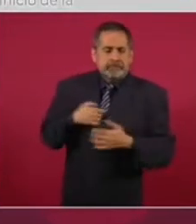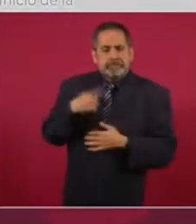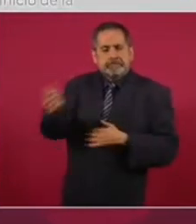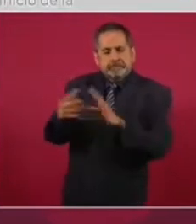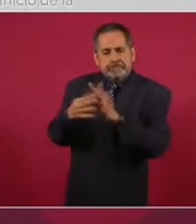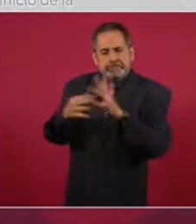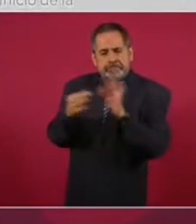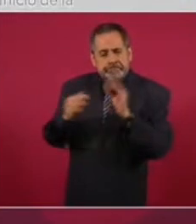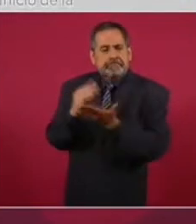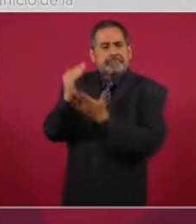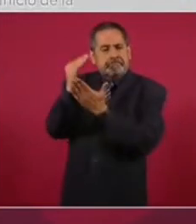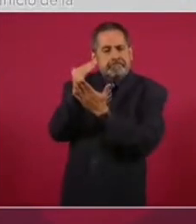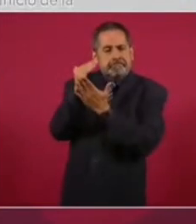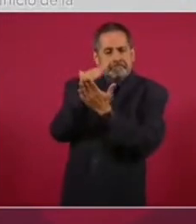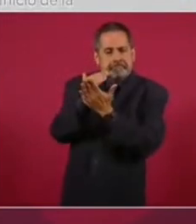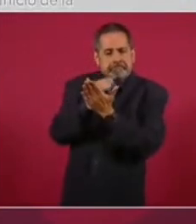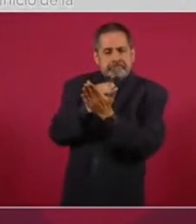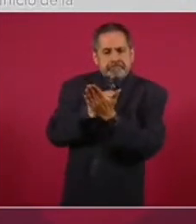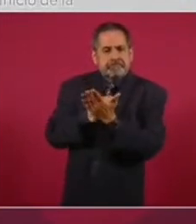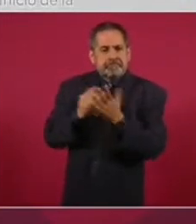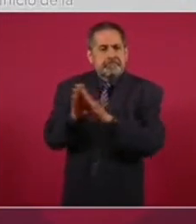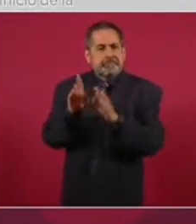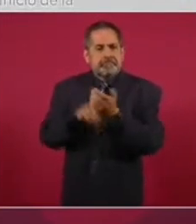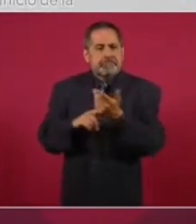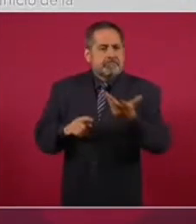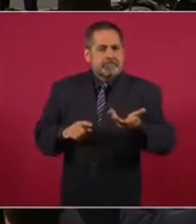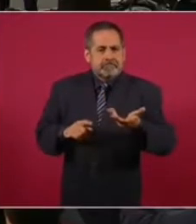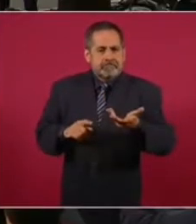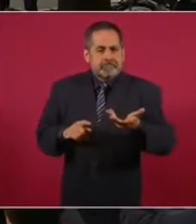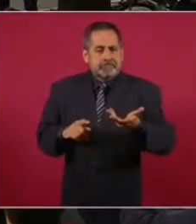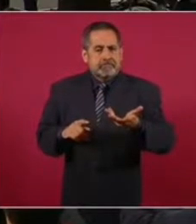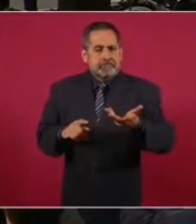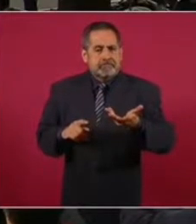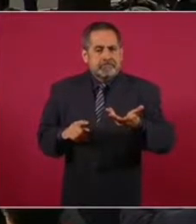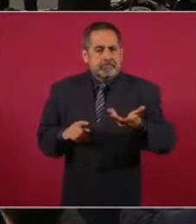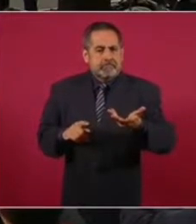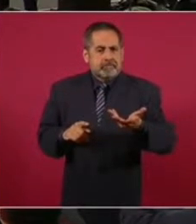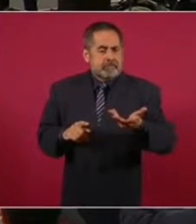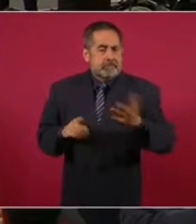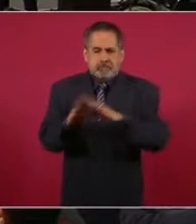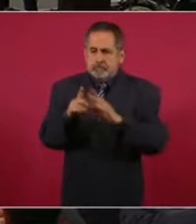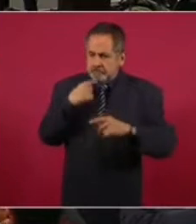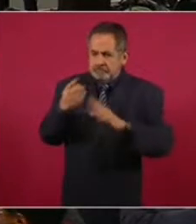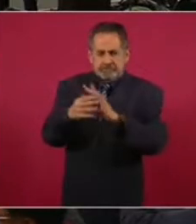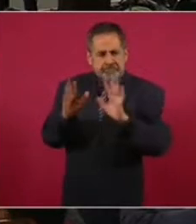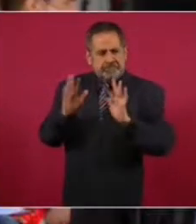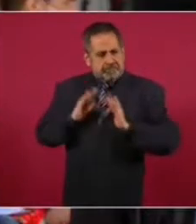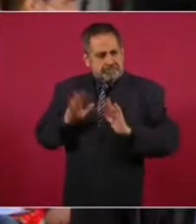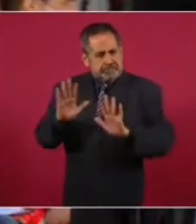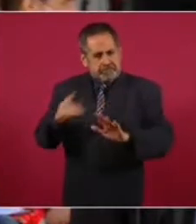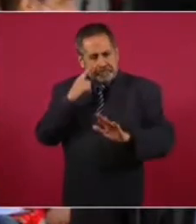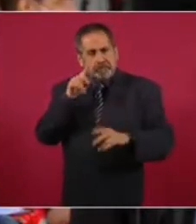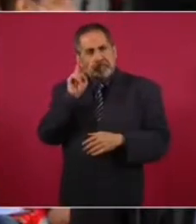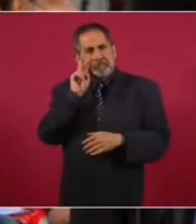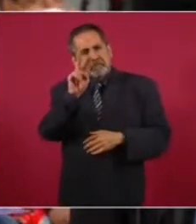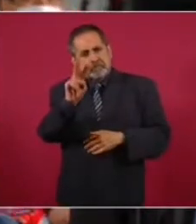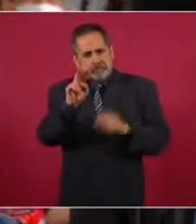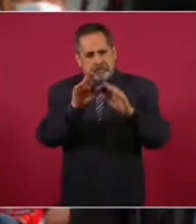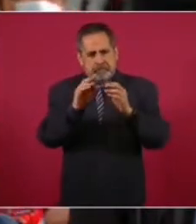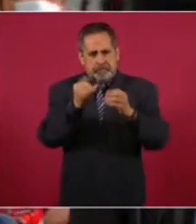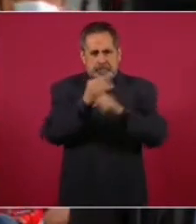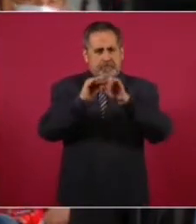que hay una disminución y yo espero que de manera serena ya tú veas toda